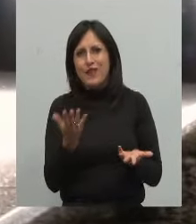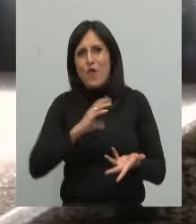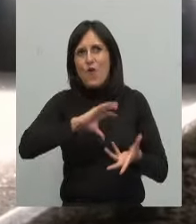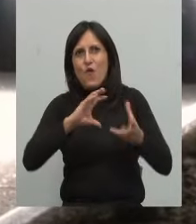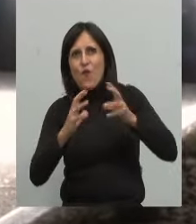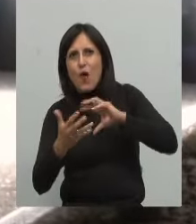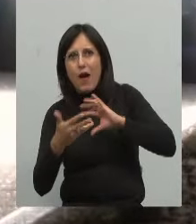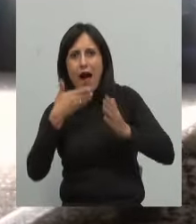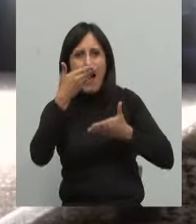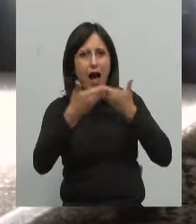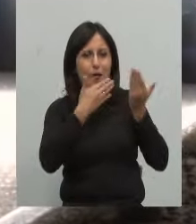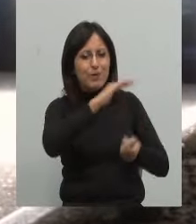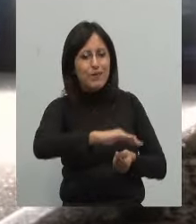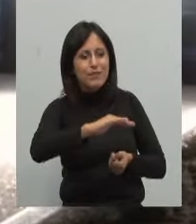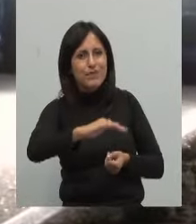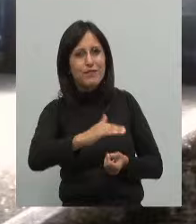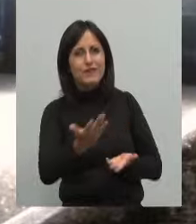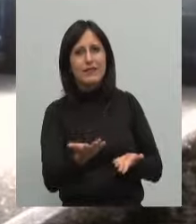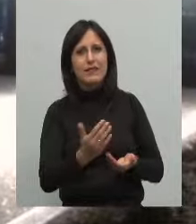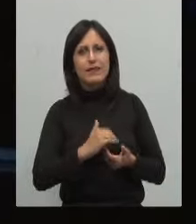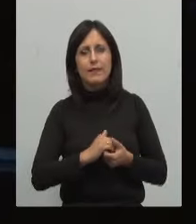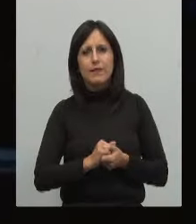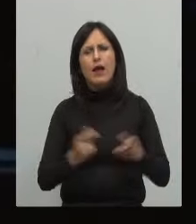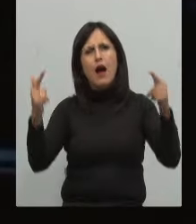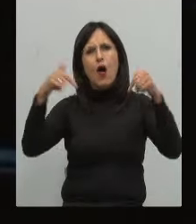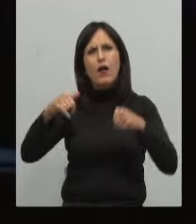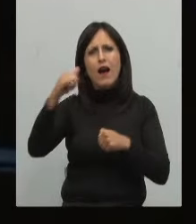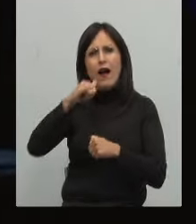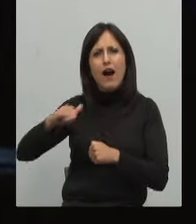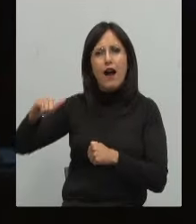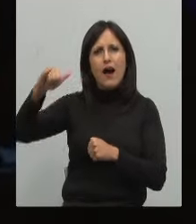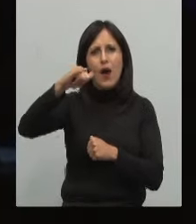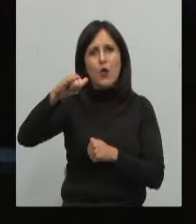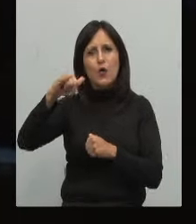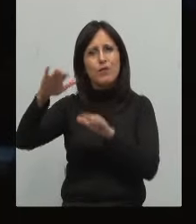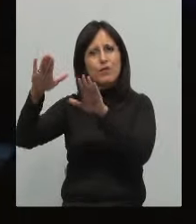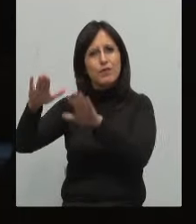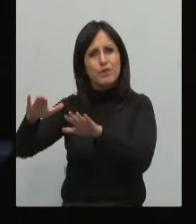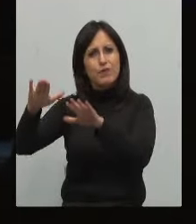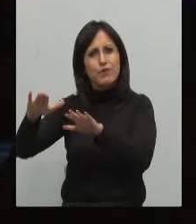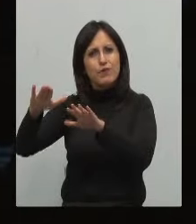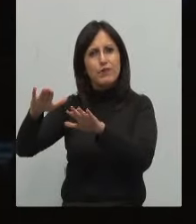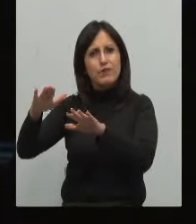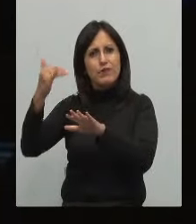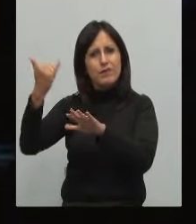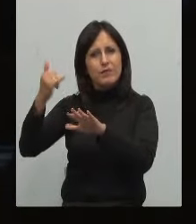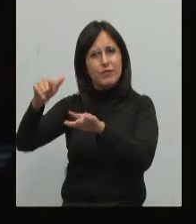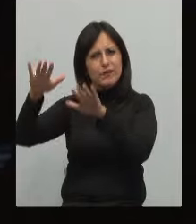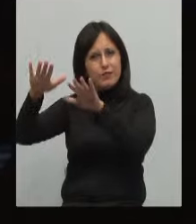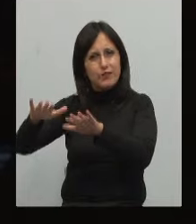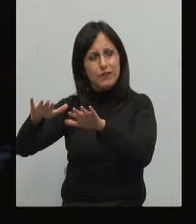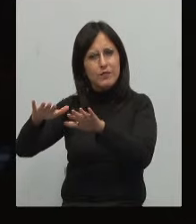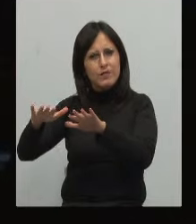de hoy en el barrio Alto Comedero? ¿Él tenía amigos? ¿Usted conoce la zona? ¿Él frecuentaba este lugar?